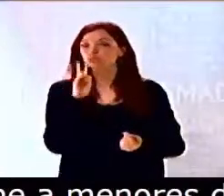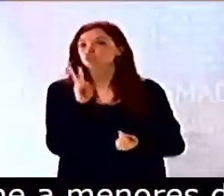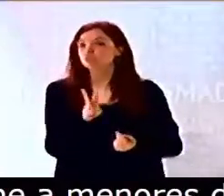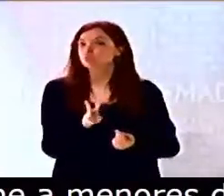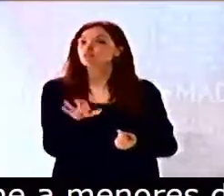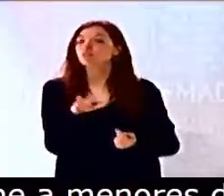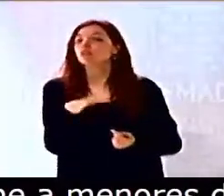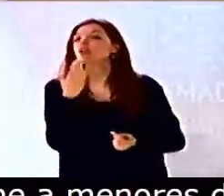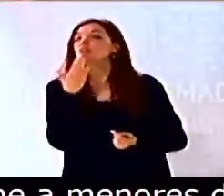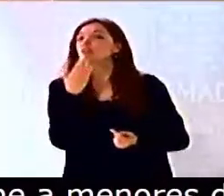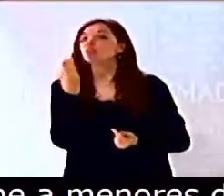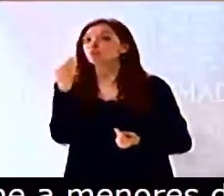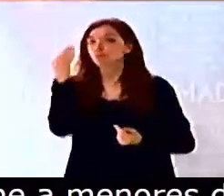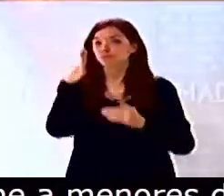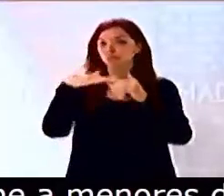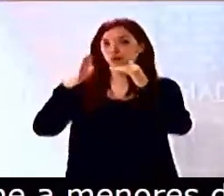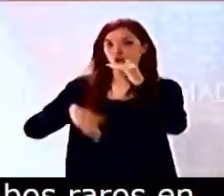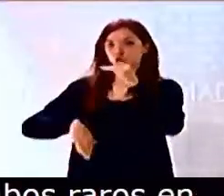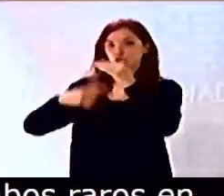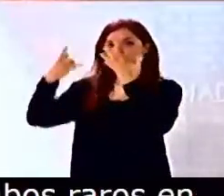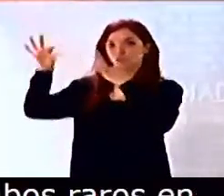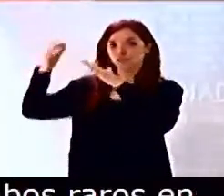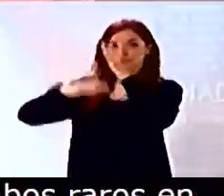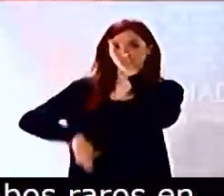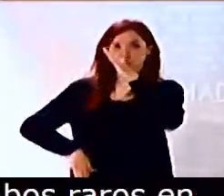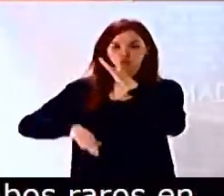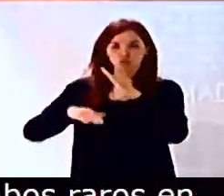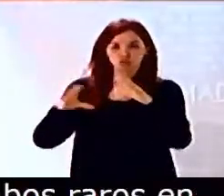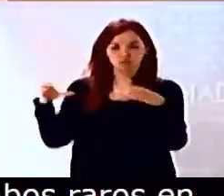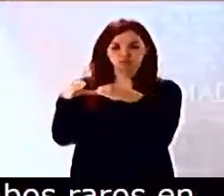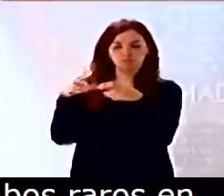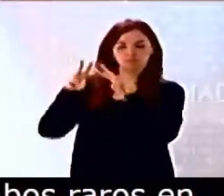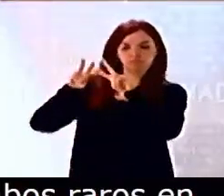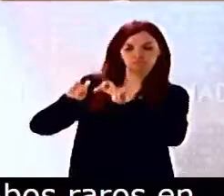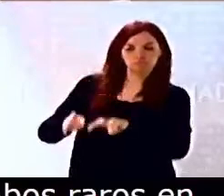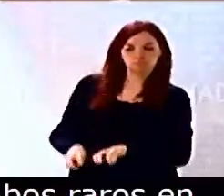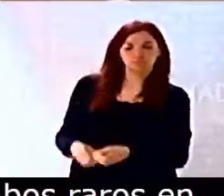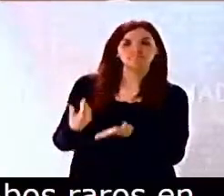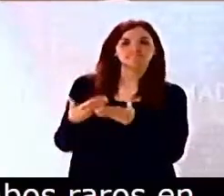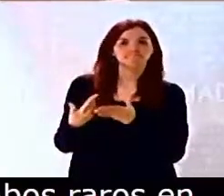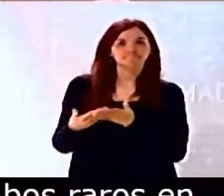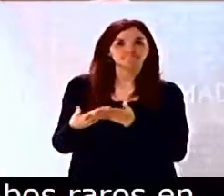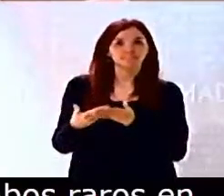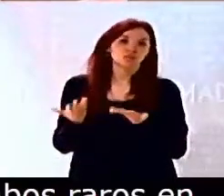en edades inferiores a los 60 años en los estudios que hay?